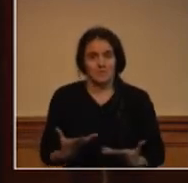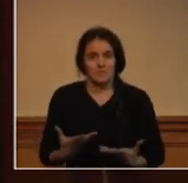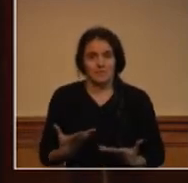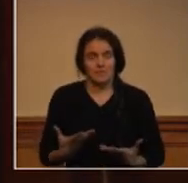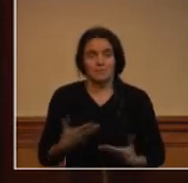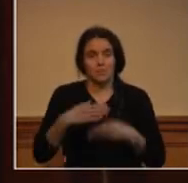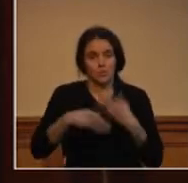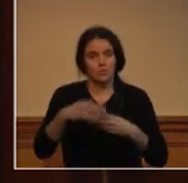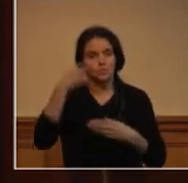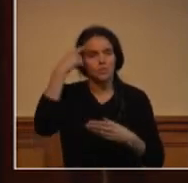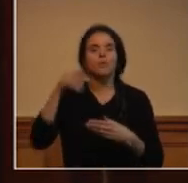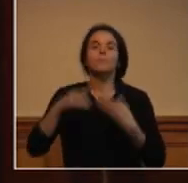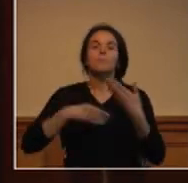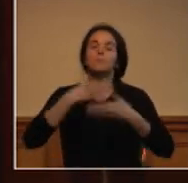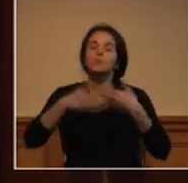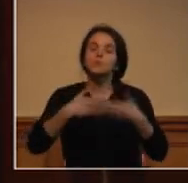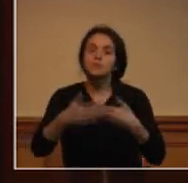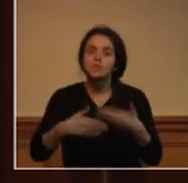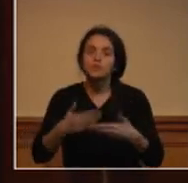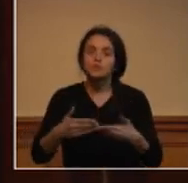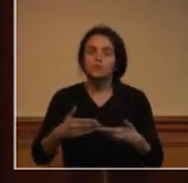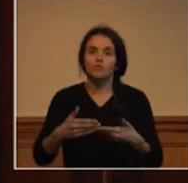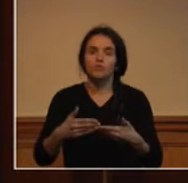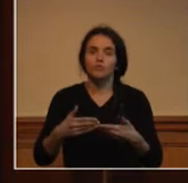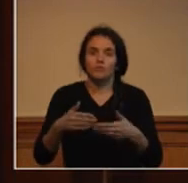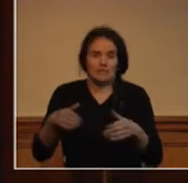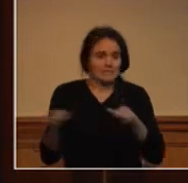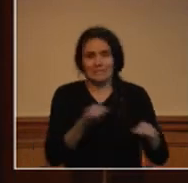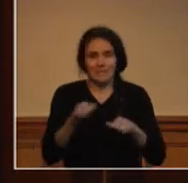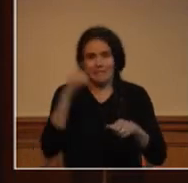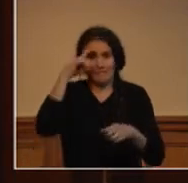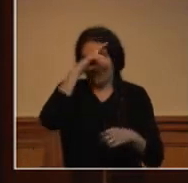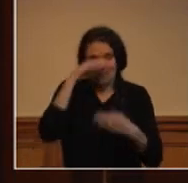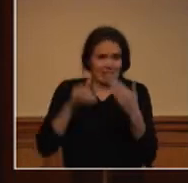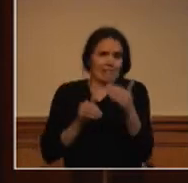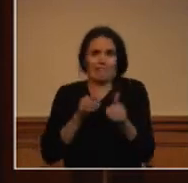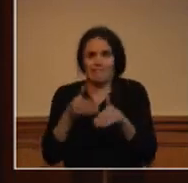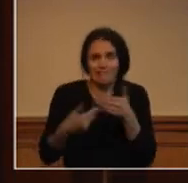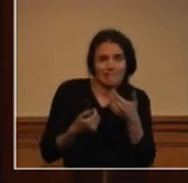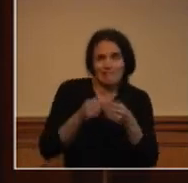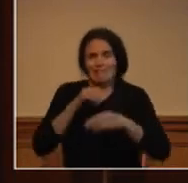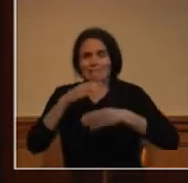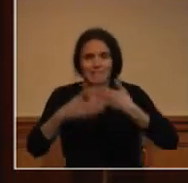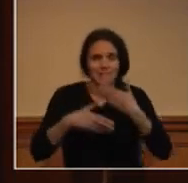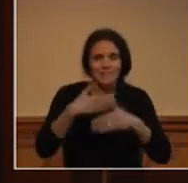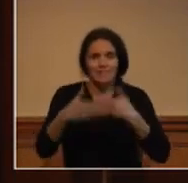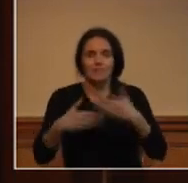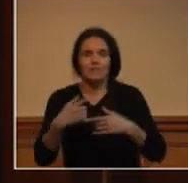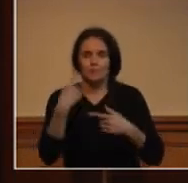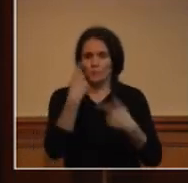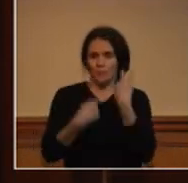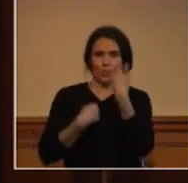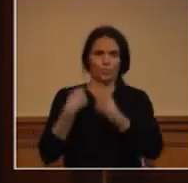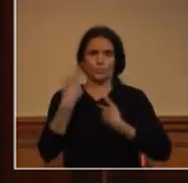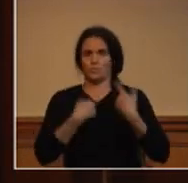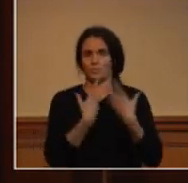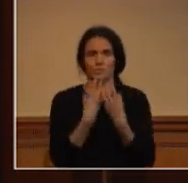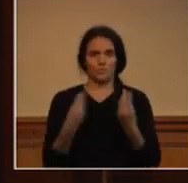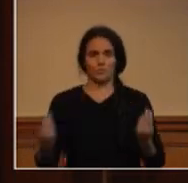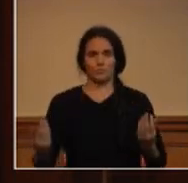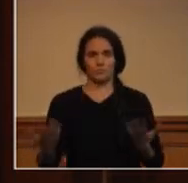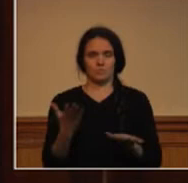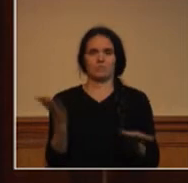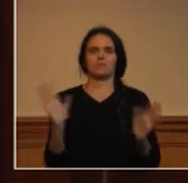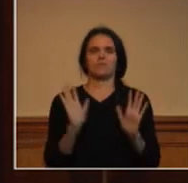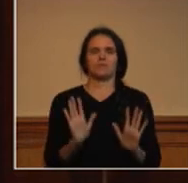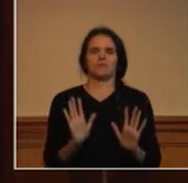pero el proceso empezó tan terremoto para nosotros, nos, nos cuestionó tanto que en algún